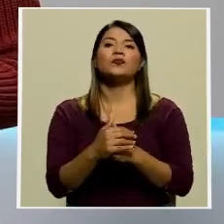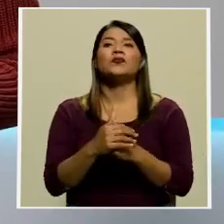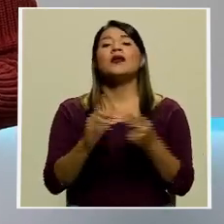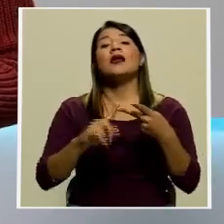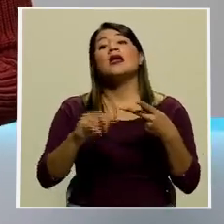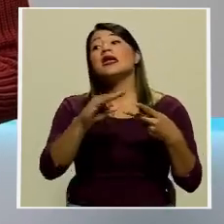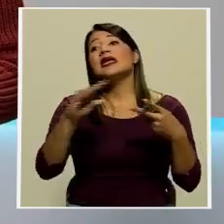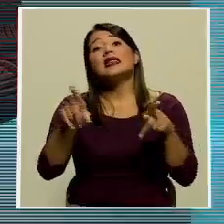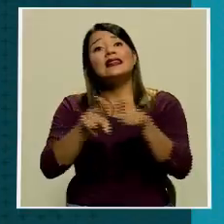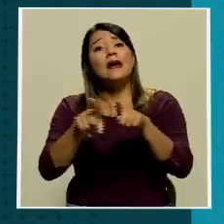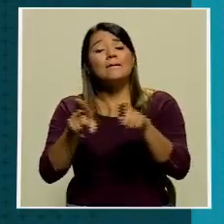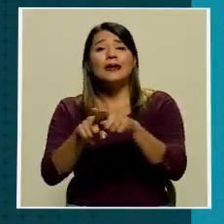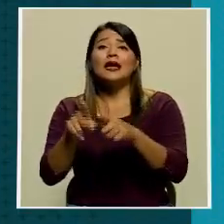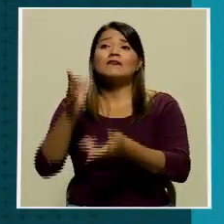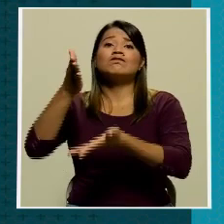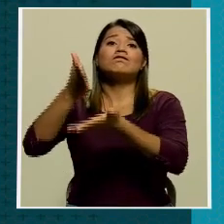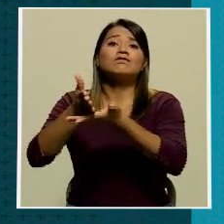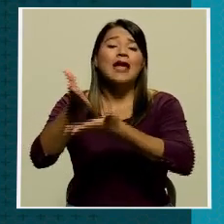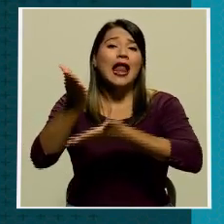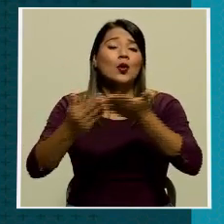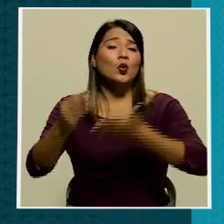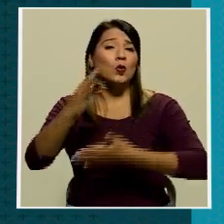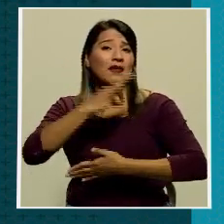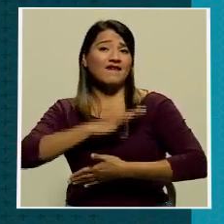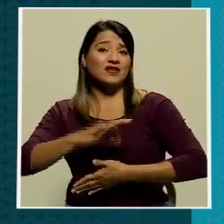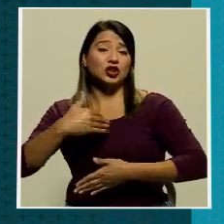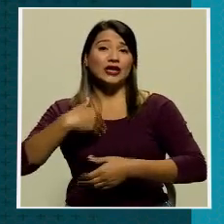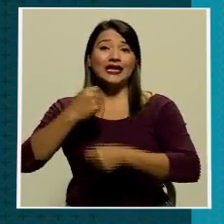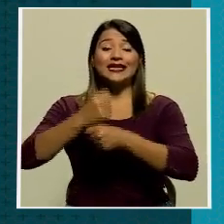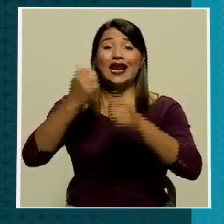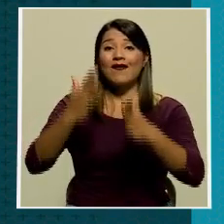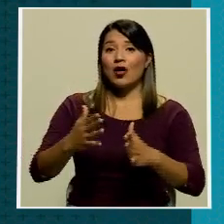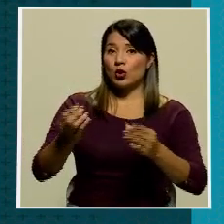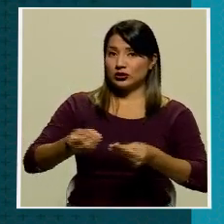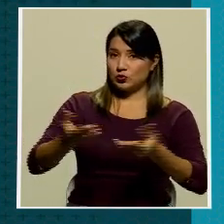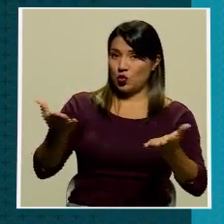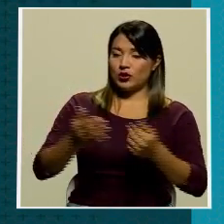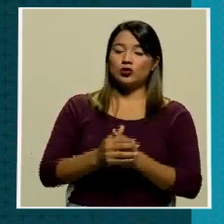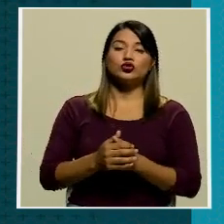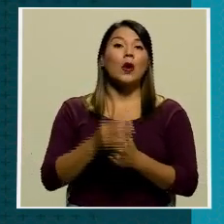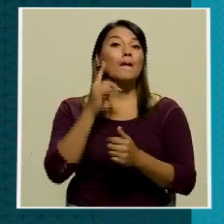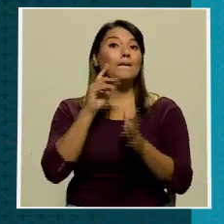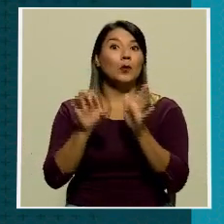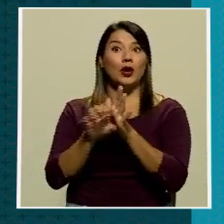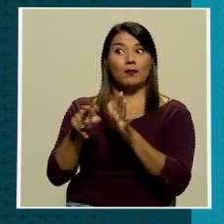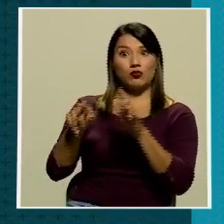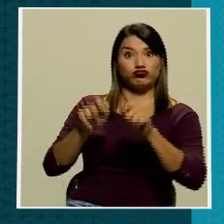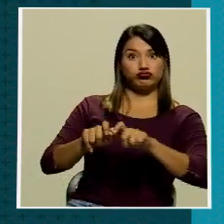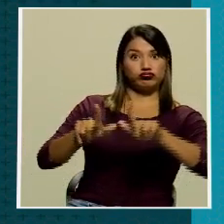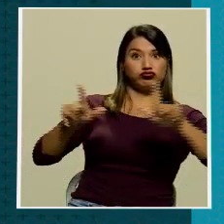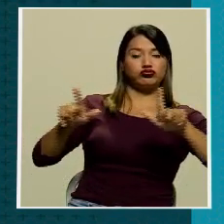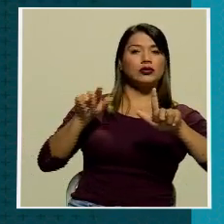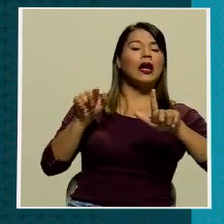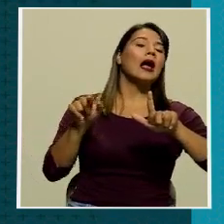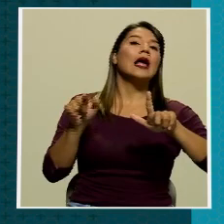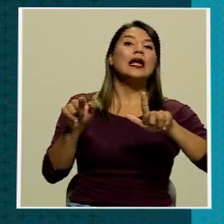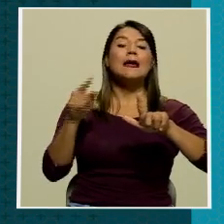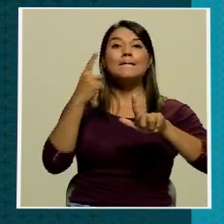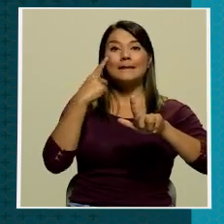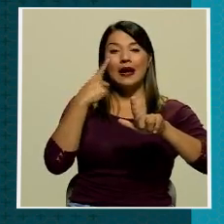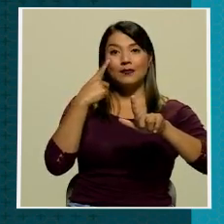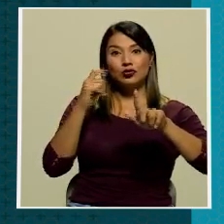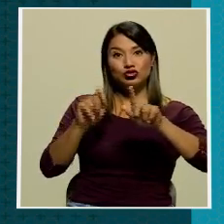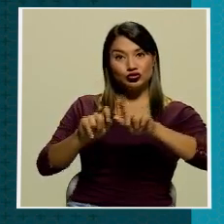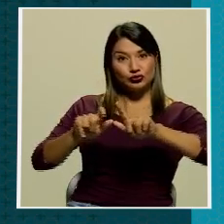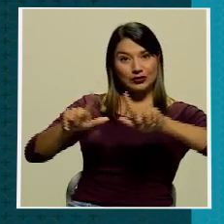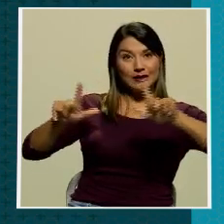beneficios de los que goza el sector público en el país. Tenemos acá en pantalla unas imágenes